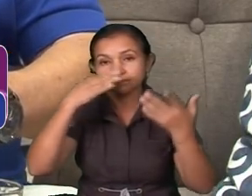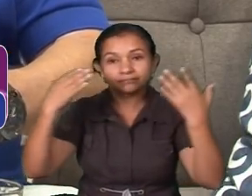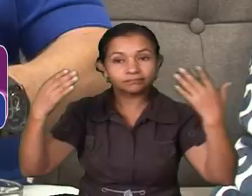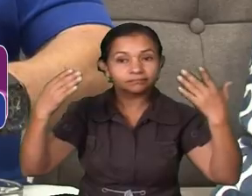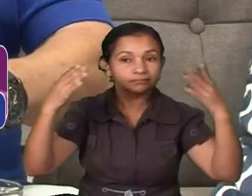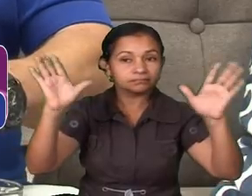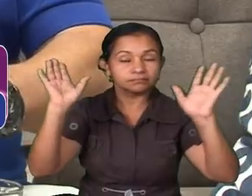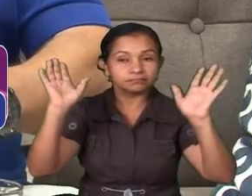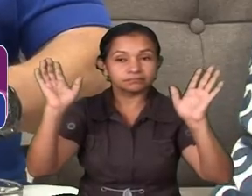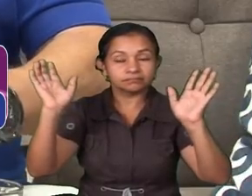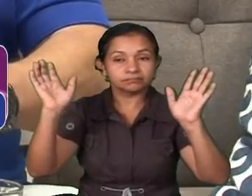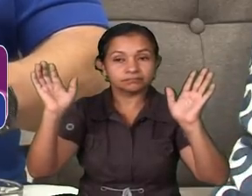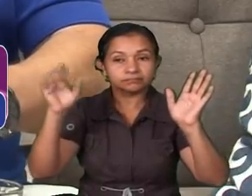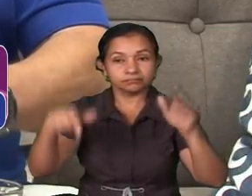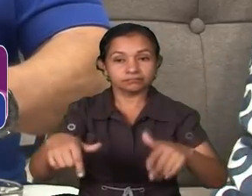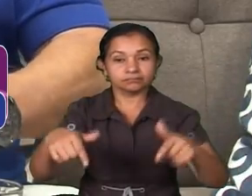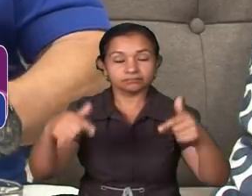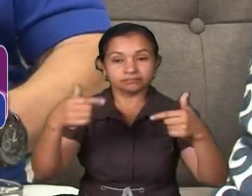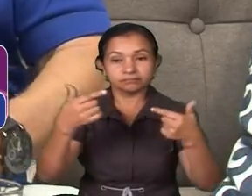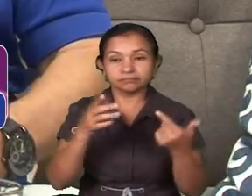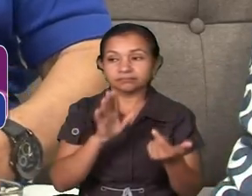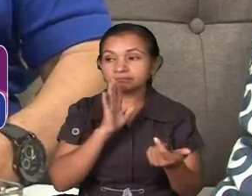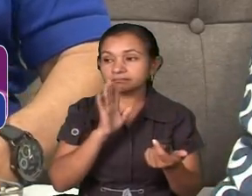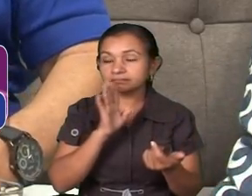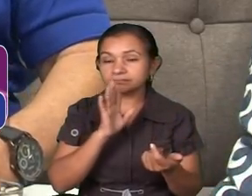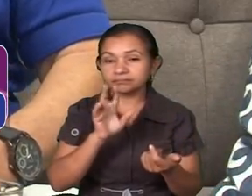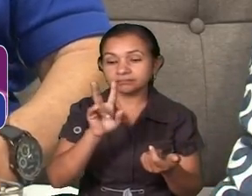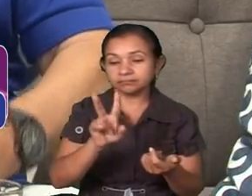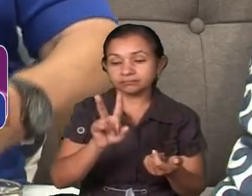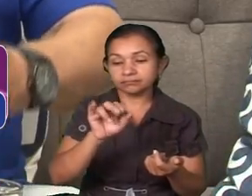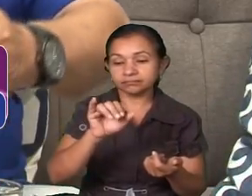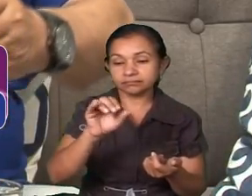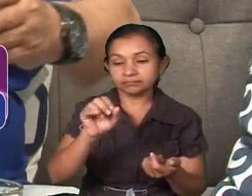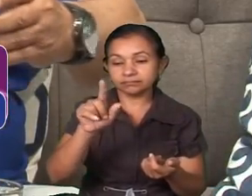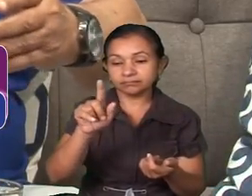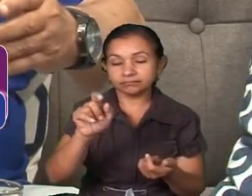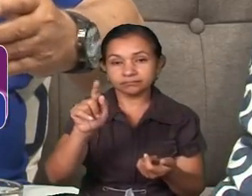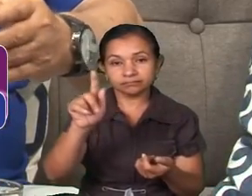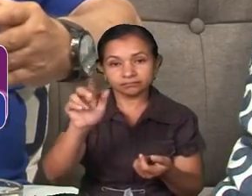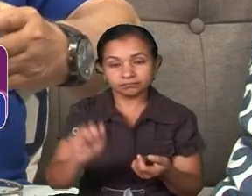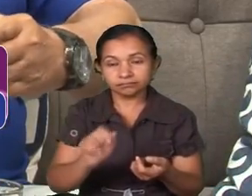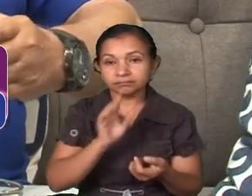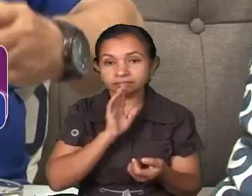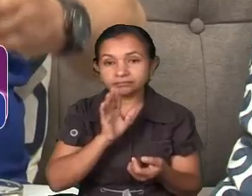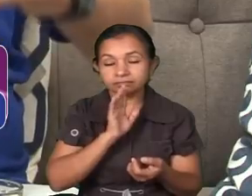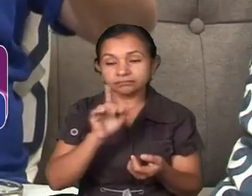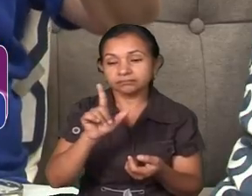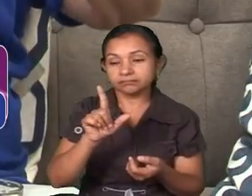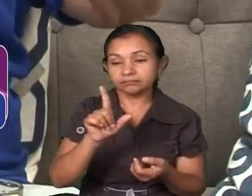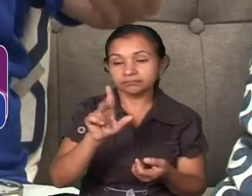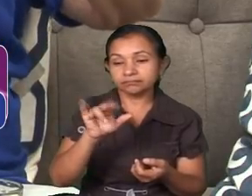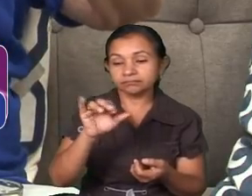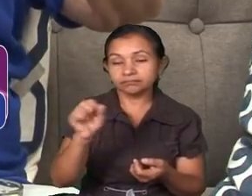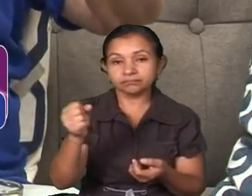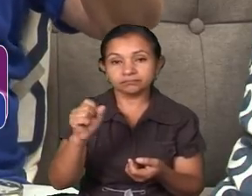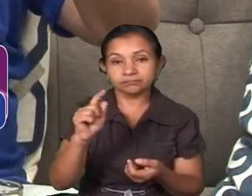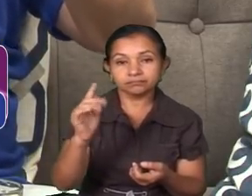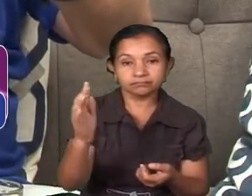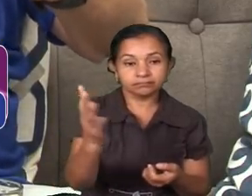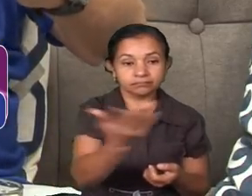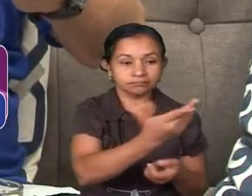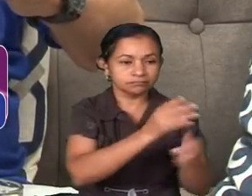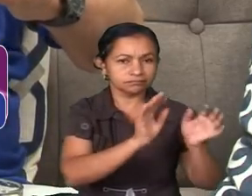en esa entrevista que está saliendo ahora, donde yo hablo con la Violeta Granera, allí Luis Mora dice, todo va